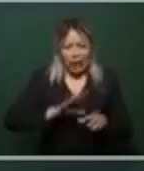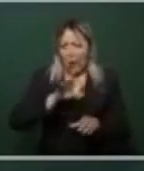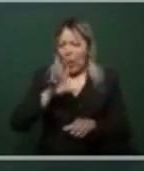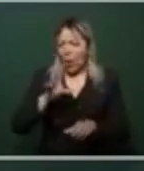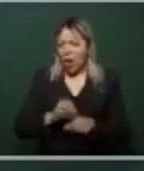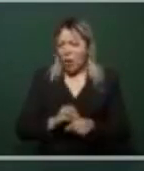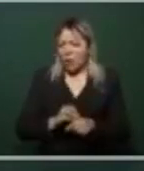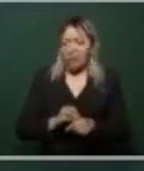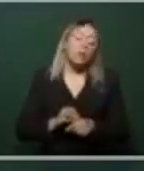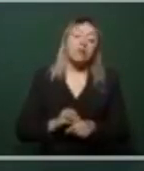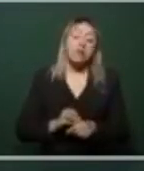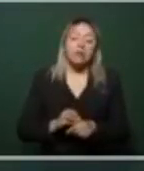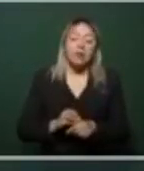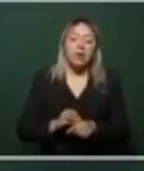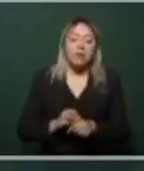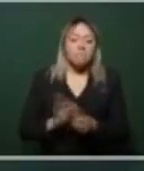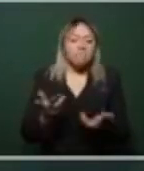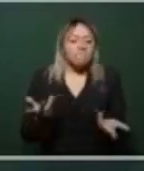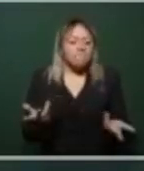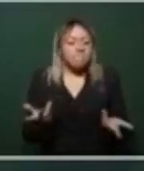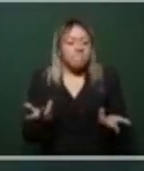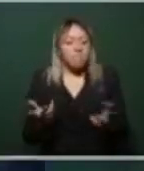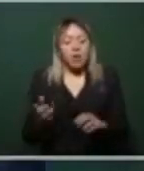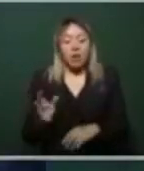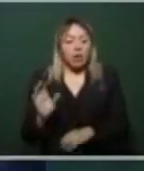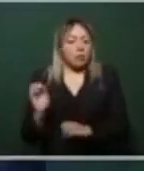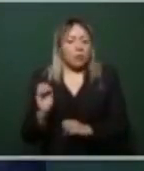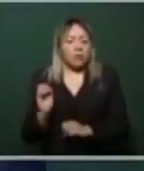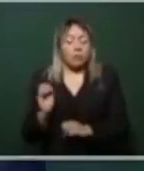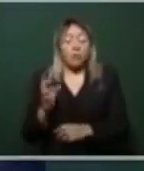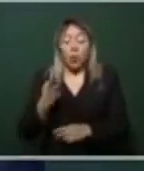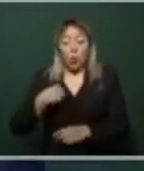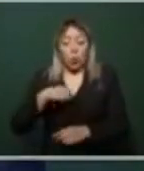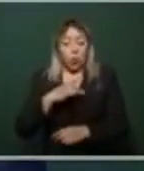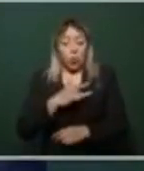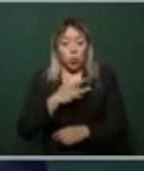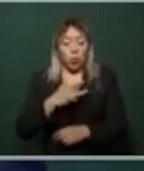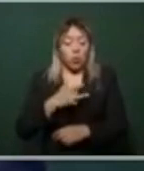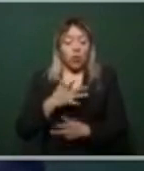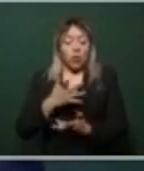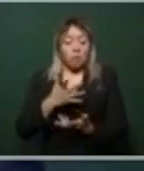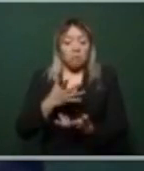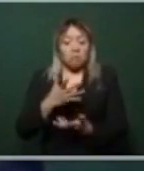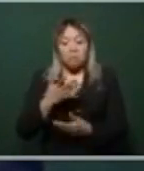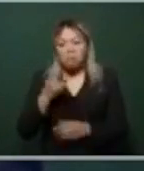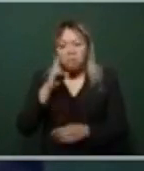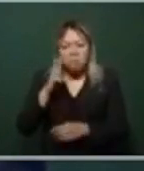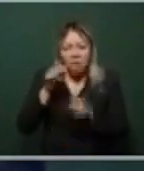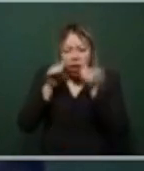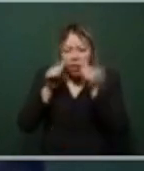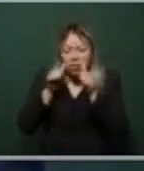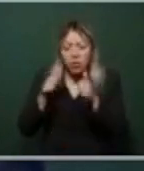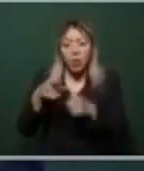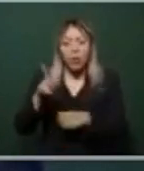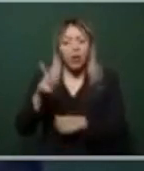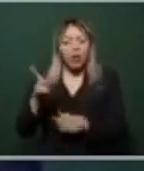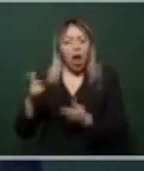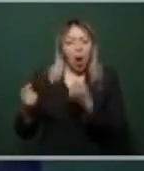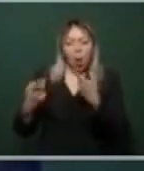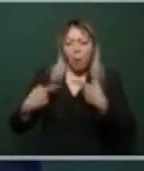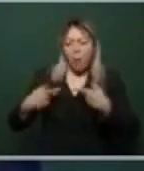No va a ser, pues, un orgullo el robo, no va a ser